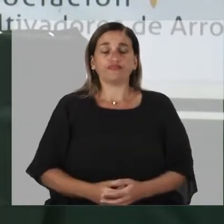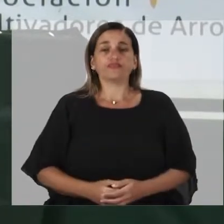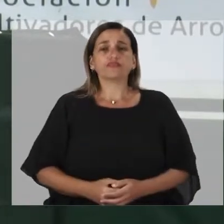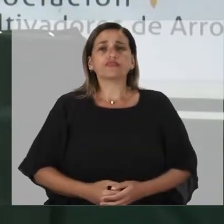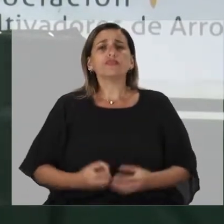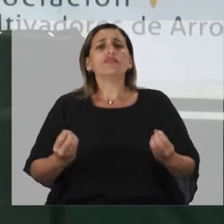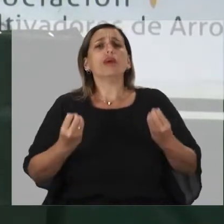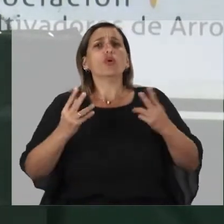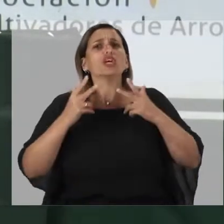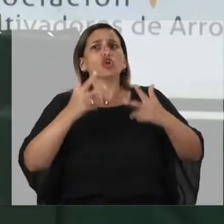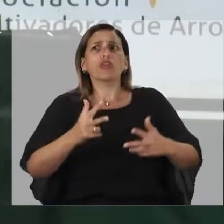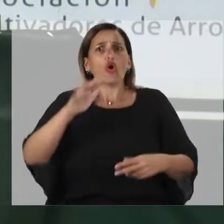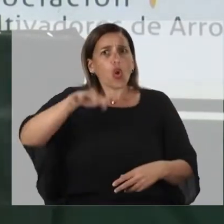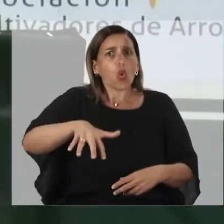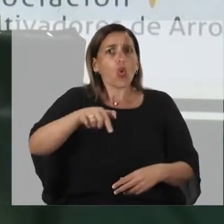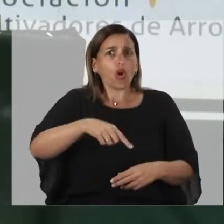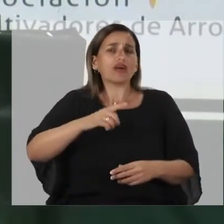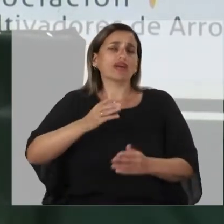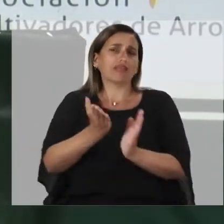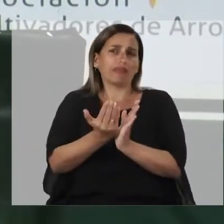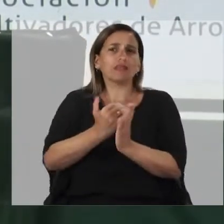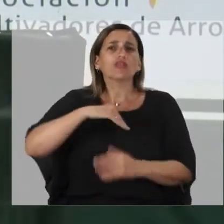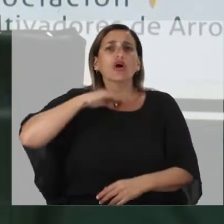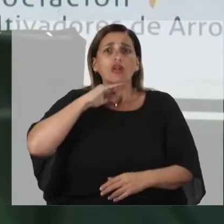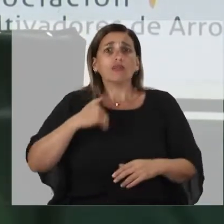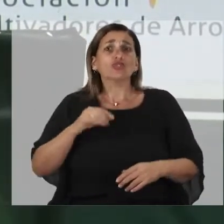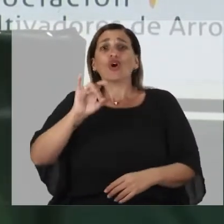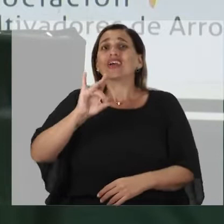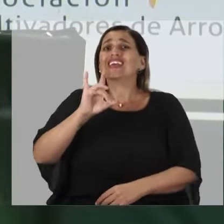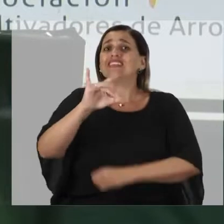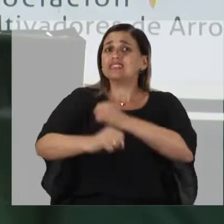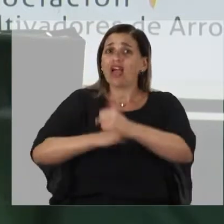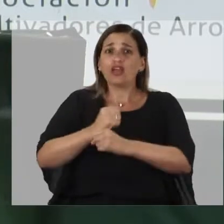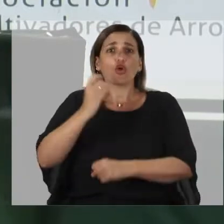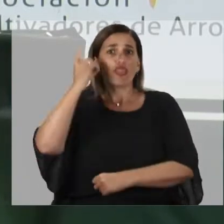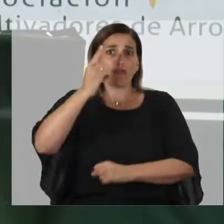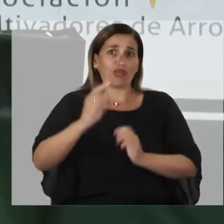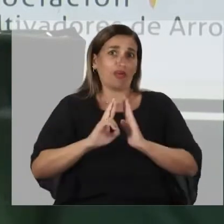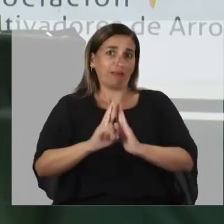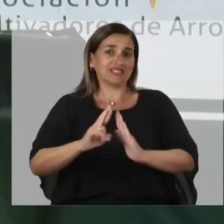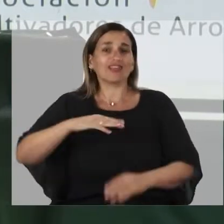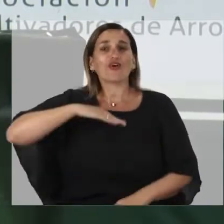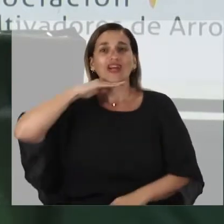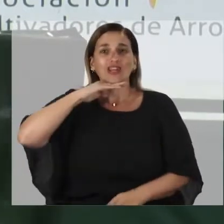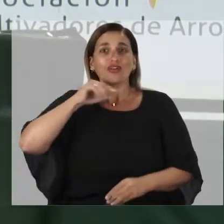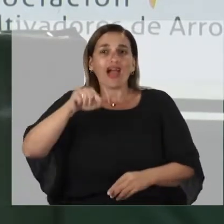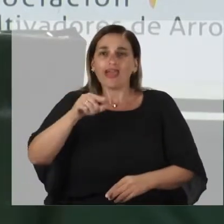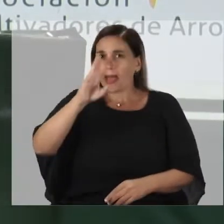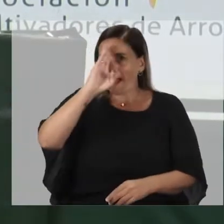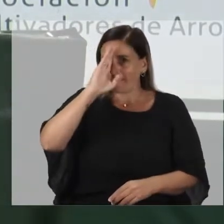¿Y por qué menciono esta punta del país y el departamento de Canelones? Porque yo fui 15 años diputado por Canelones y ahí aprendí de la